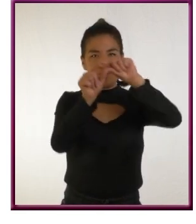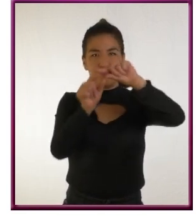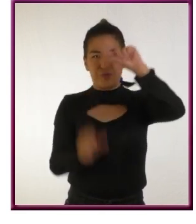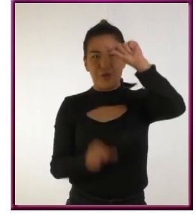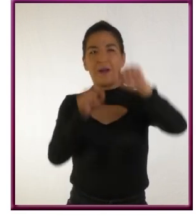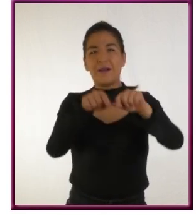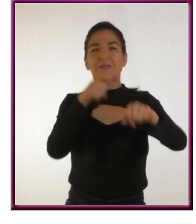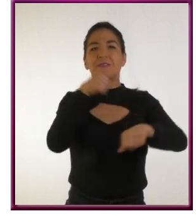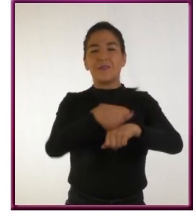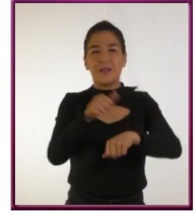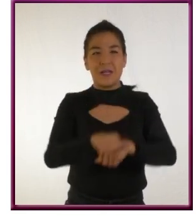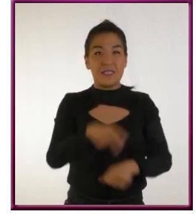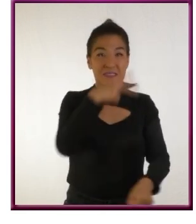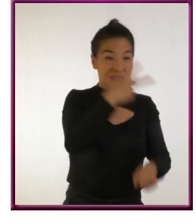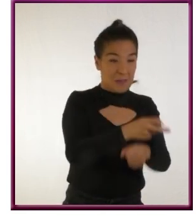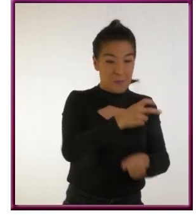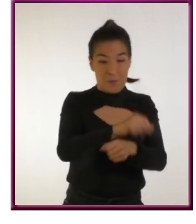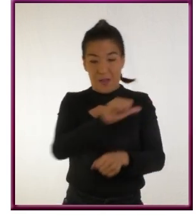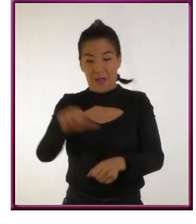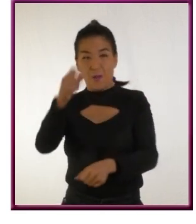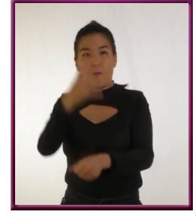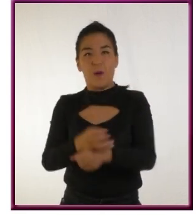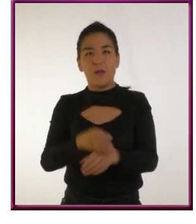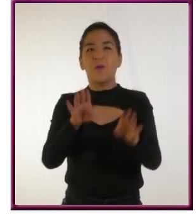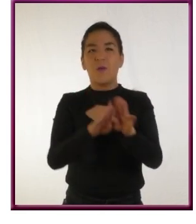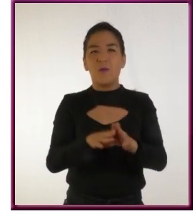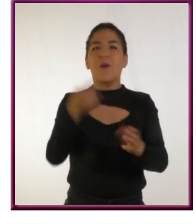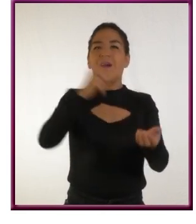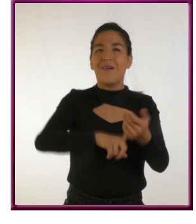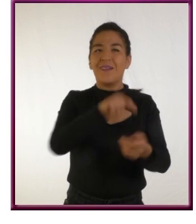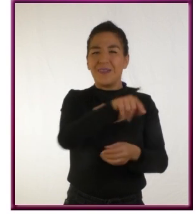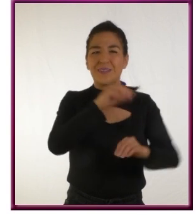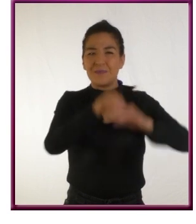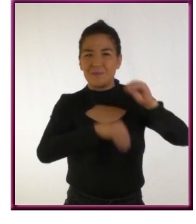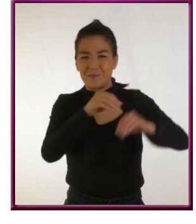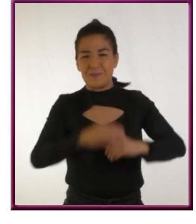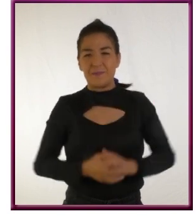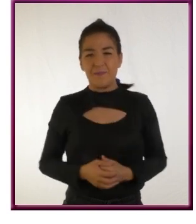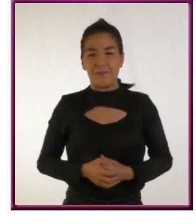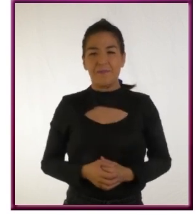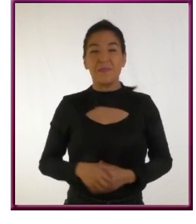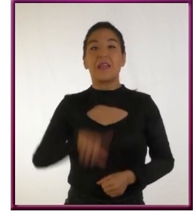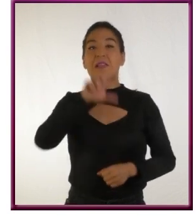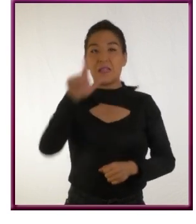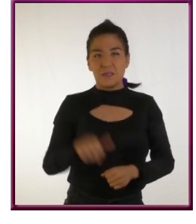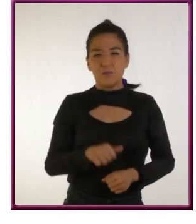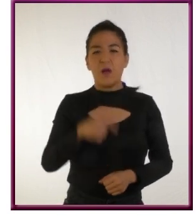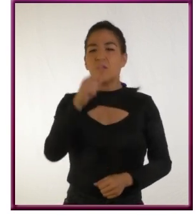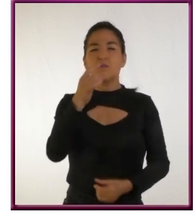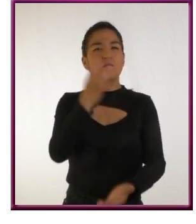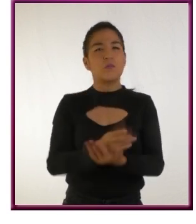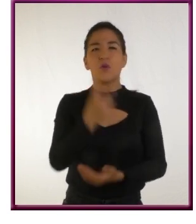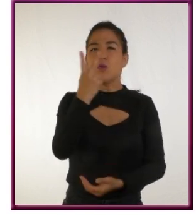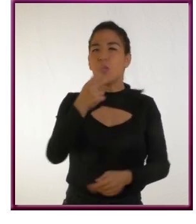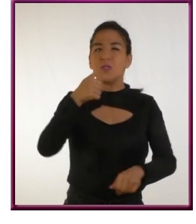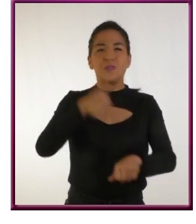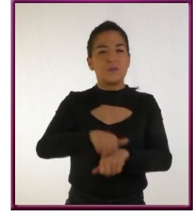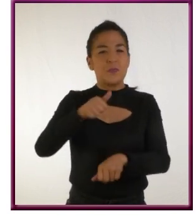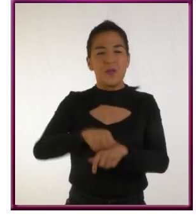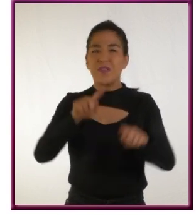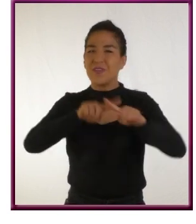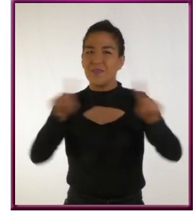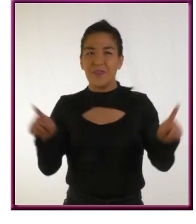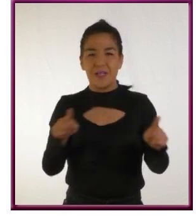renglones y en columnas. Entonces hemos pasado del segundo al cuarto de los 4 arreglos que teníamos, y entonces en realidad solo hay